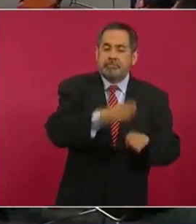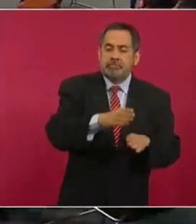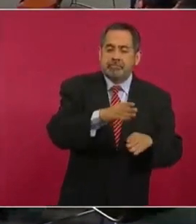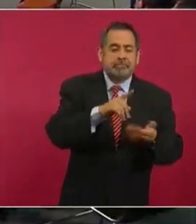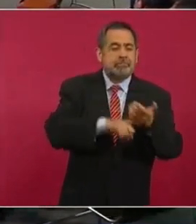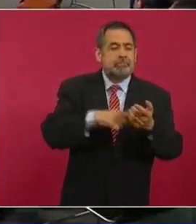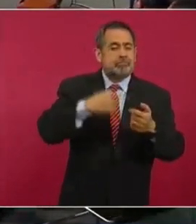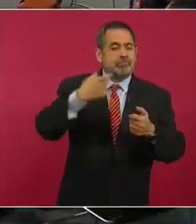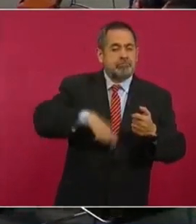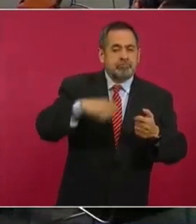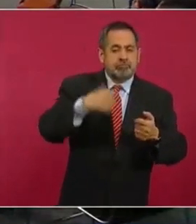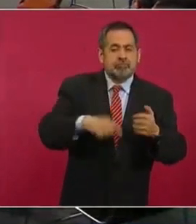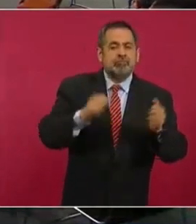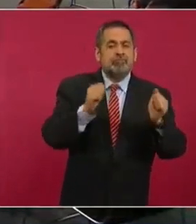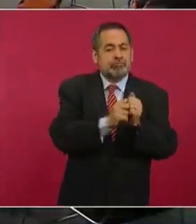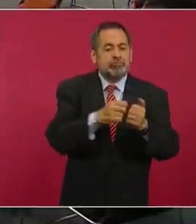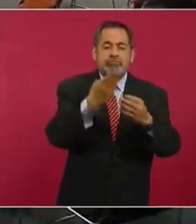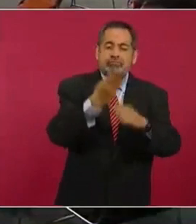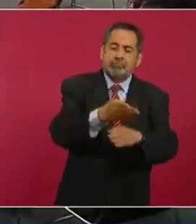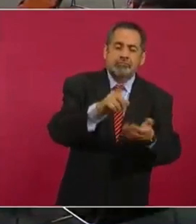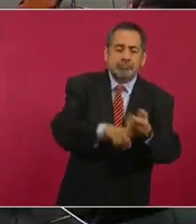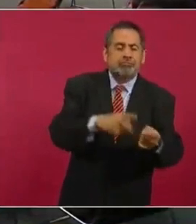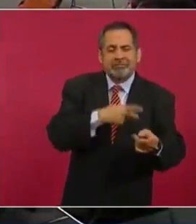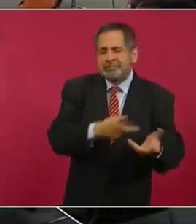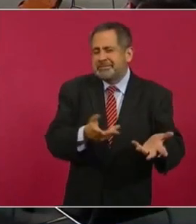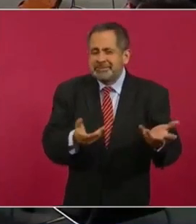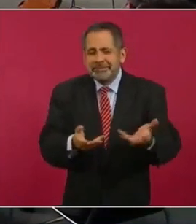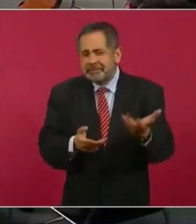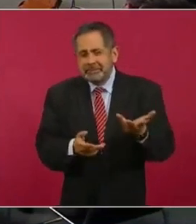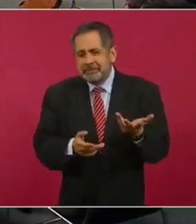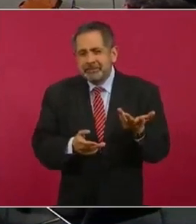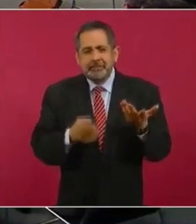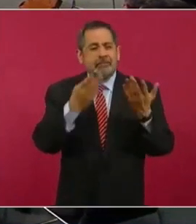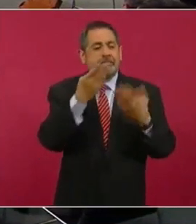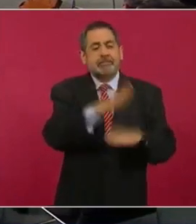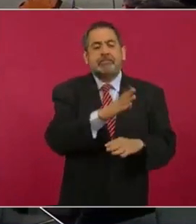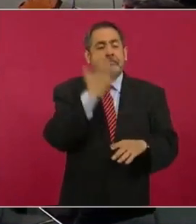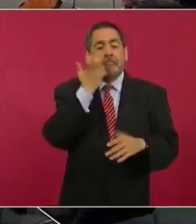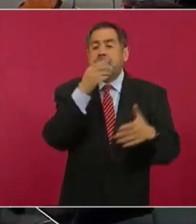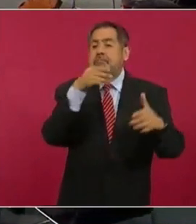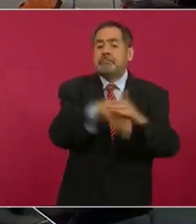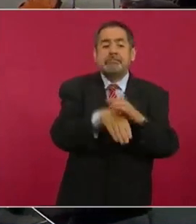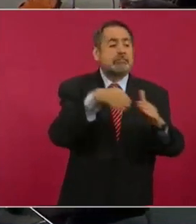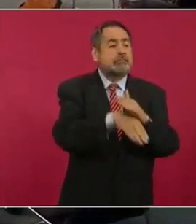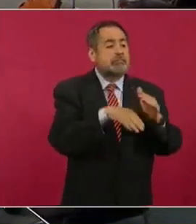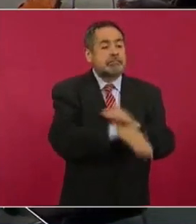ricos con bancos pobres o bancos quebrados.